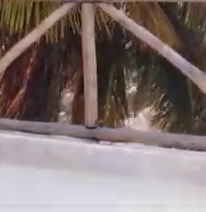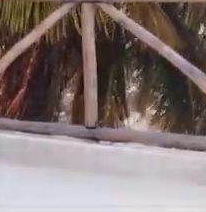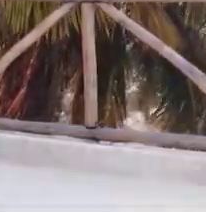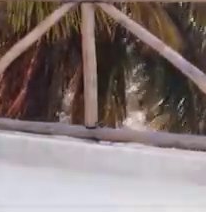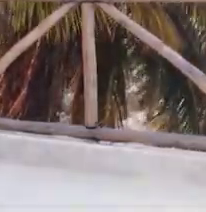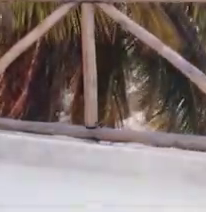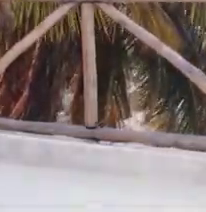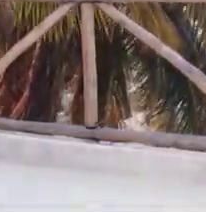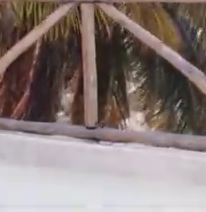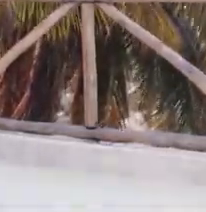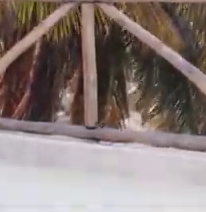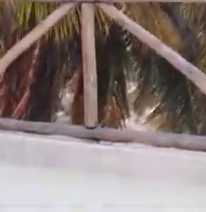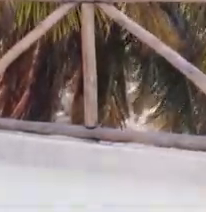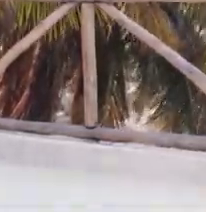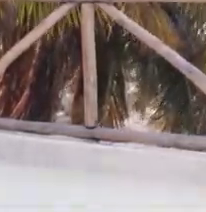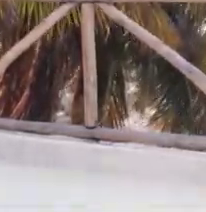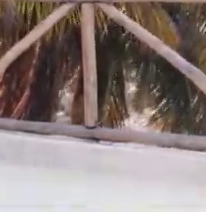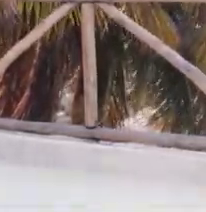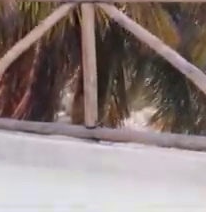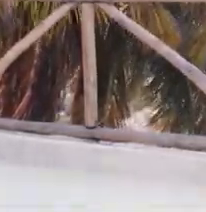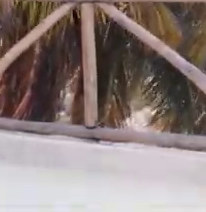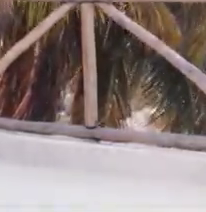5 segundos más.